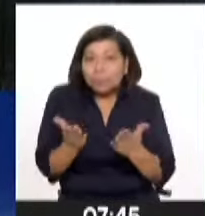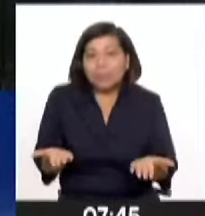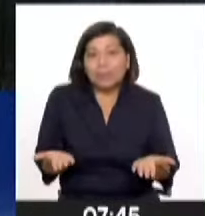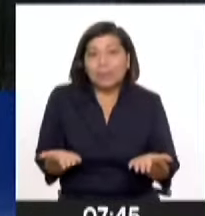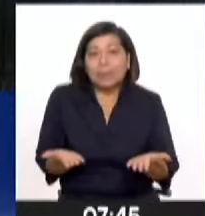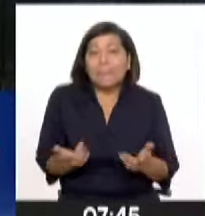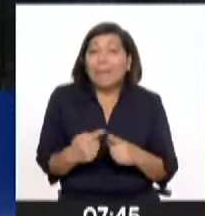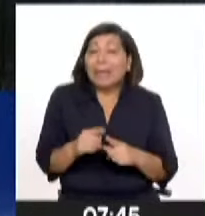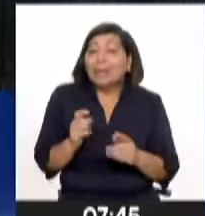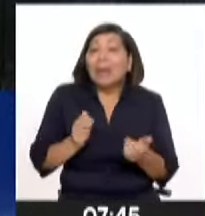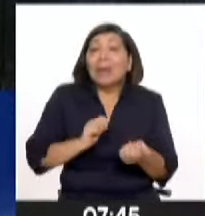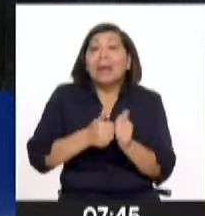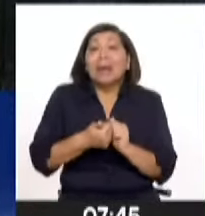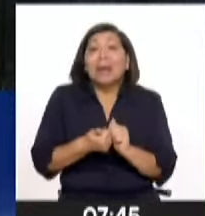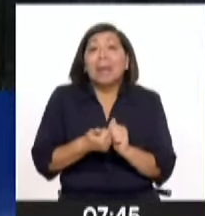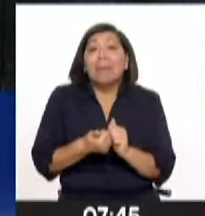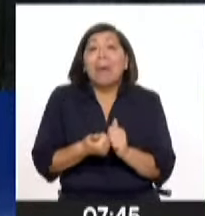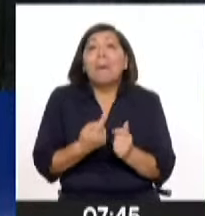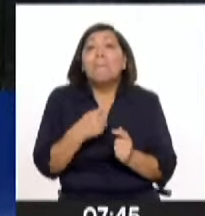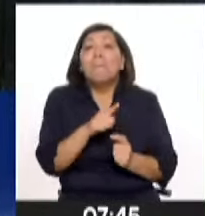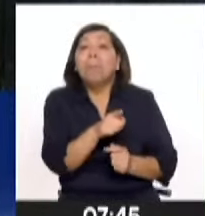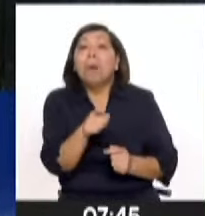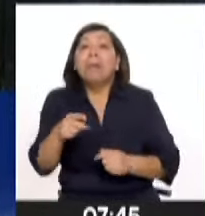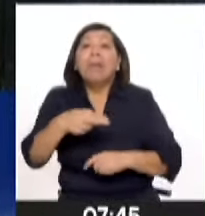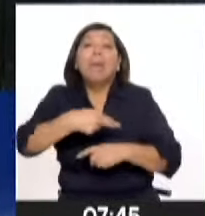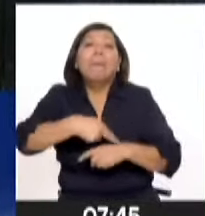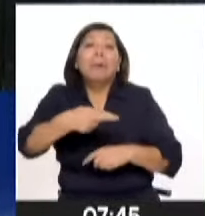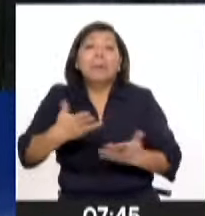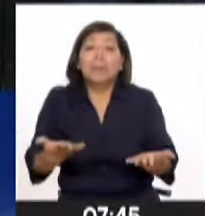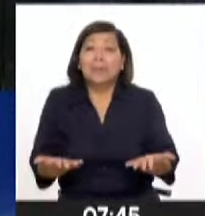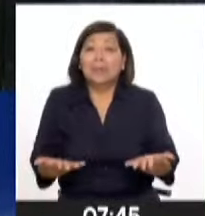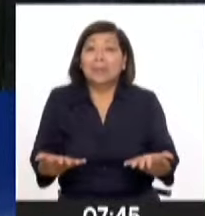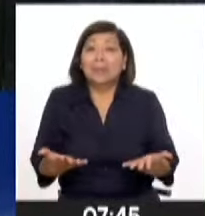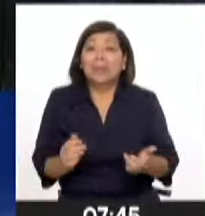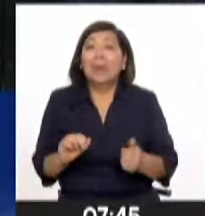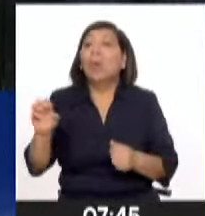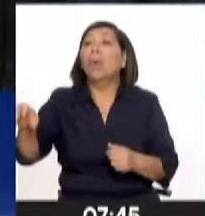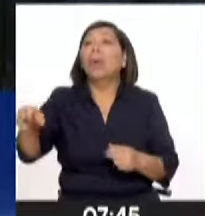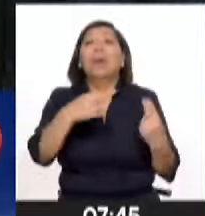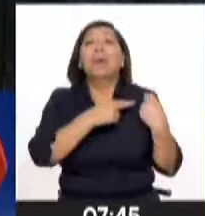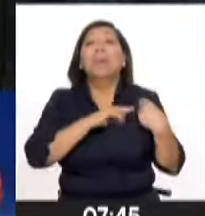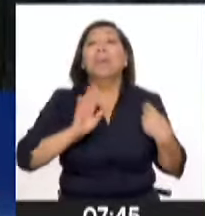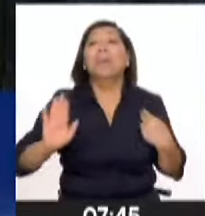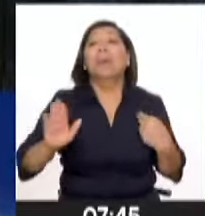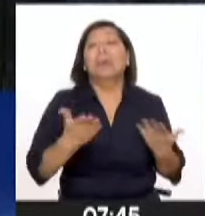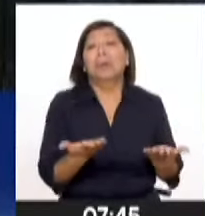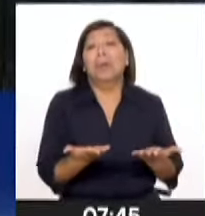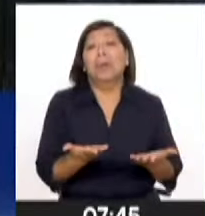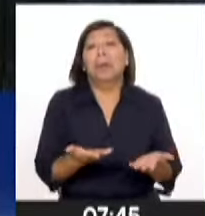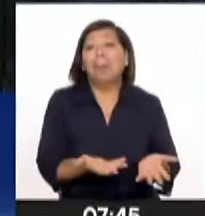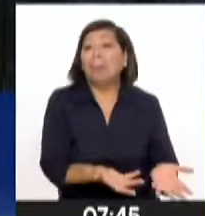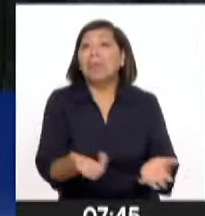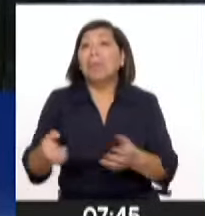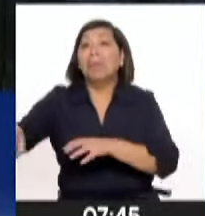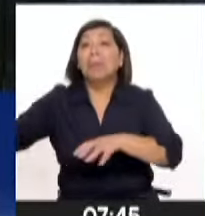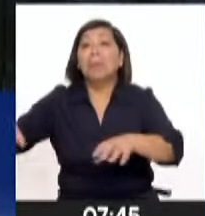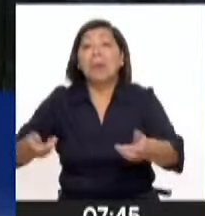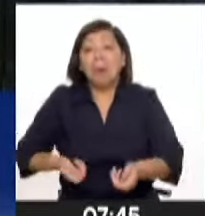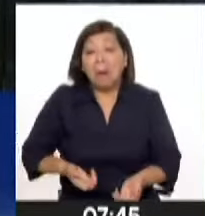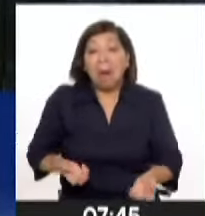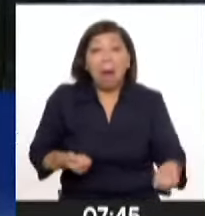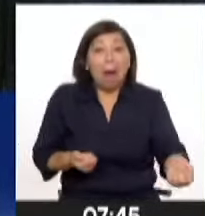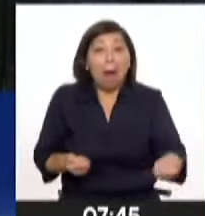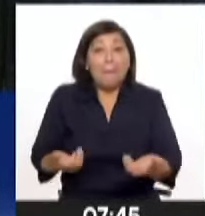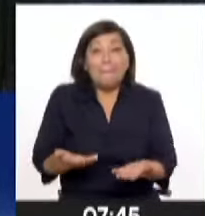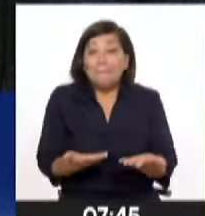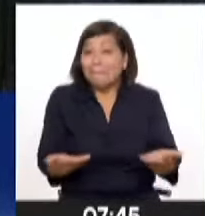nuestro país, se transfirieron todas las funciones a las regiones. Y con esa transferencia de funciones también se transfirieron las maquinarias. Bueno,